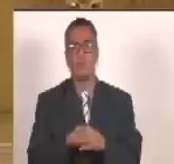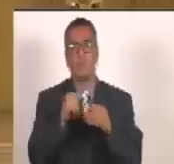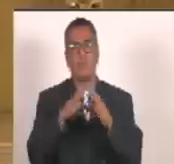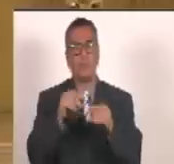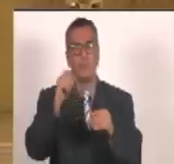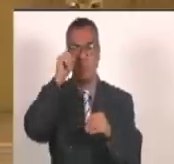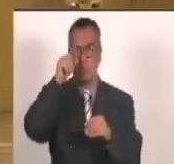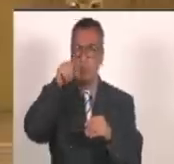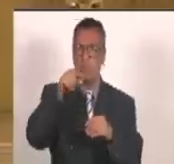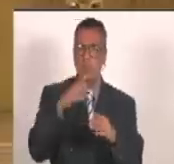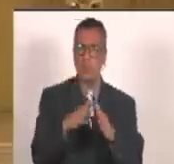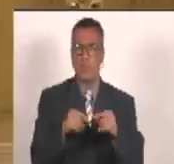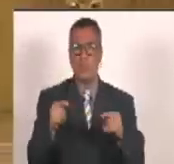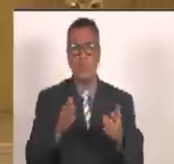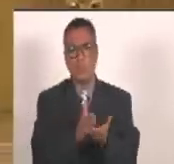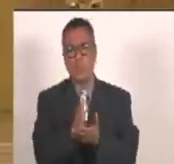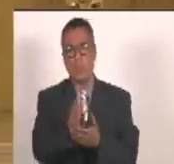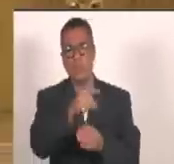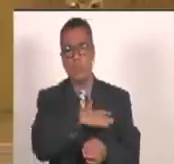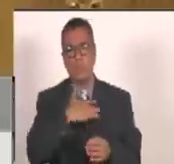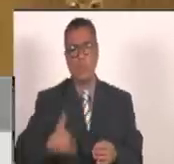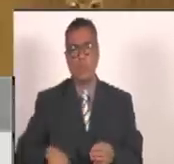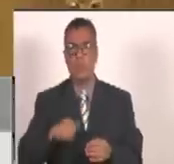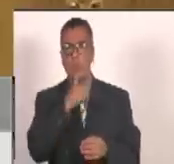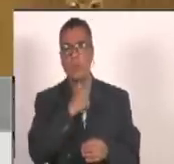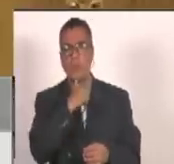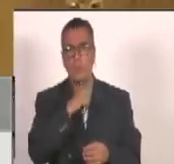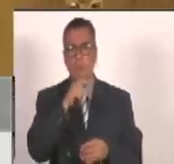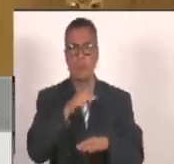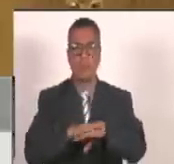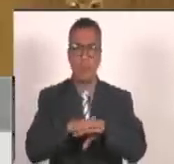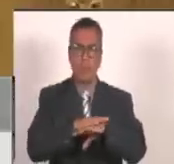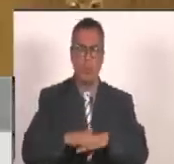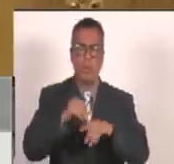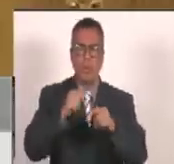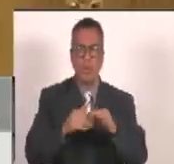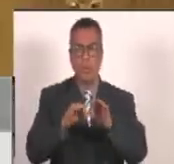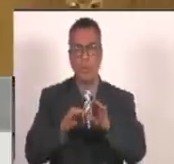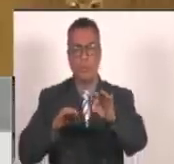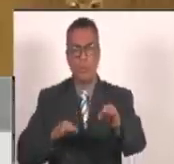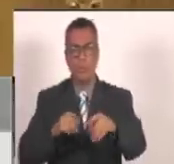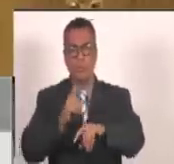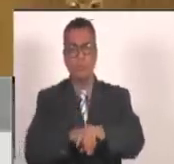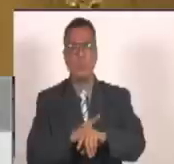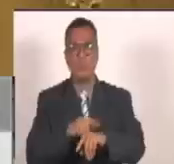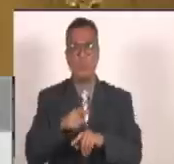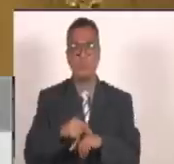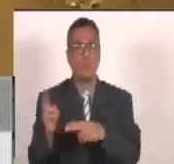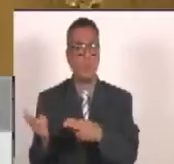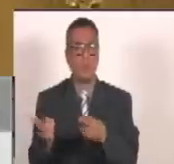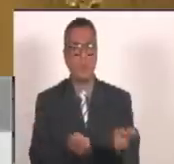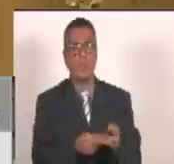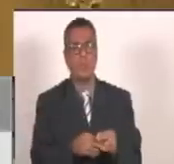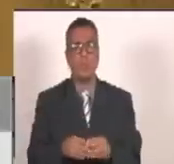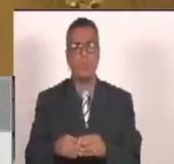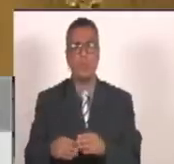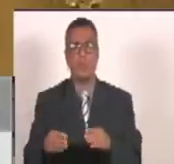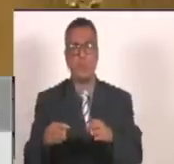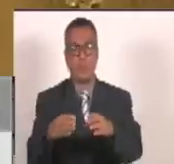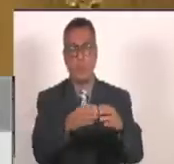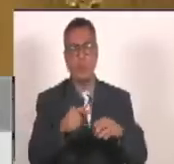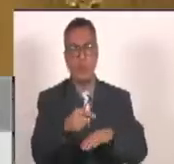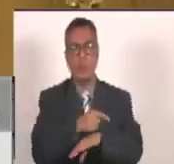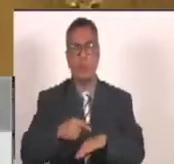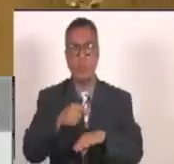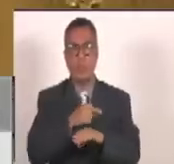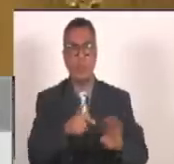lo más impresionante de ese trayecto por China, disculpe si me extiendo un poco, señor presidente, el recibimiento de Estado